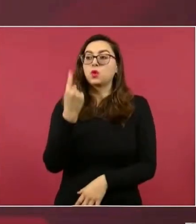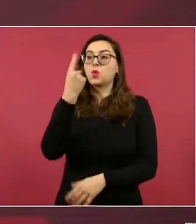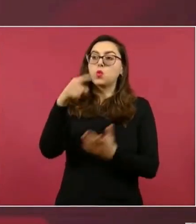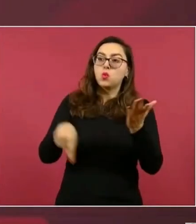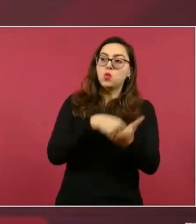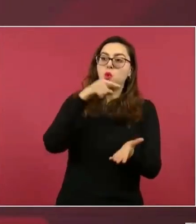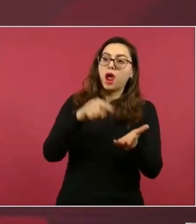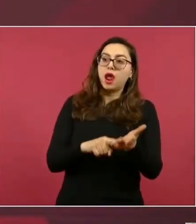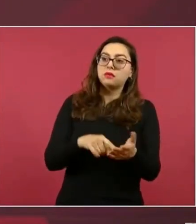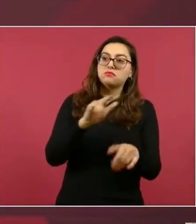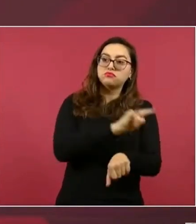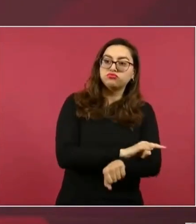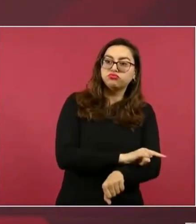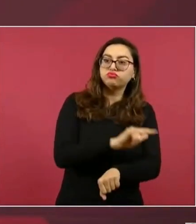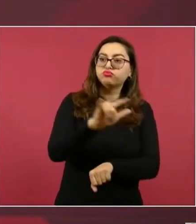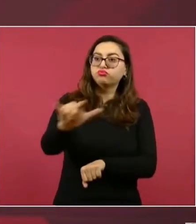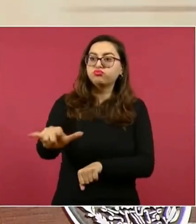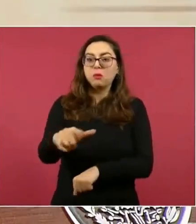lugar,